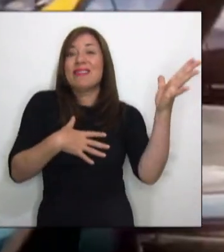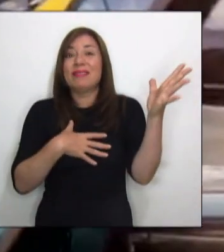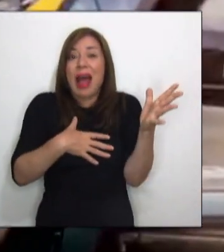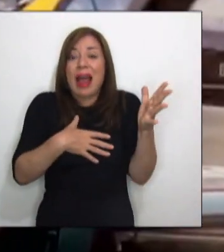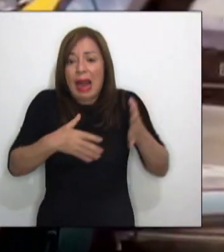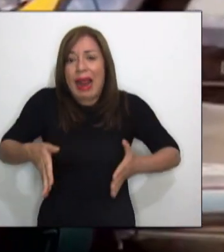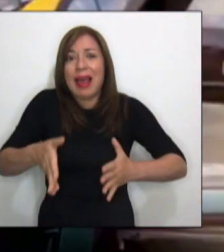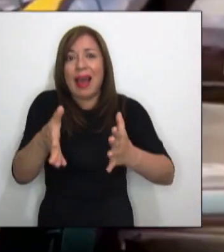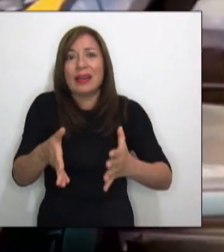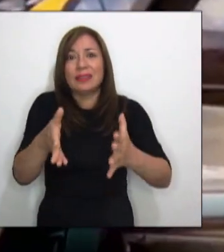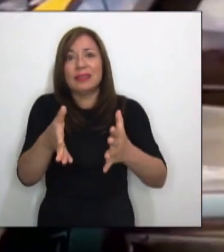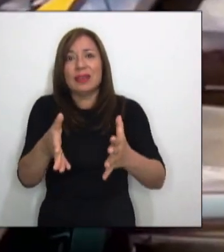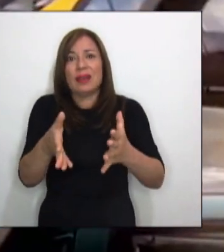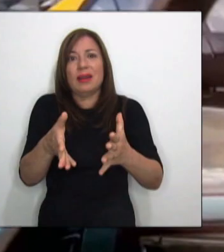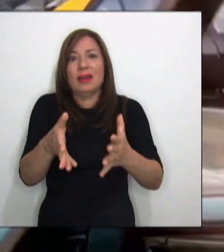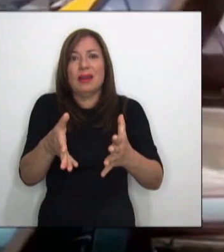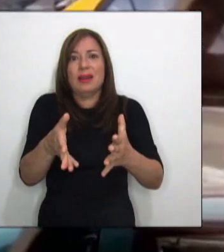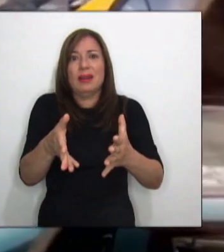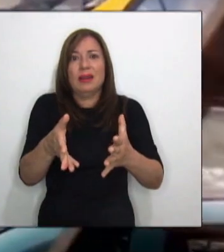en la calle,